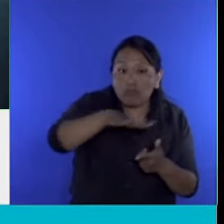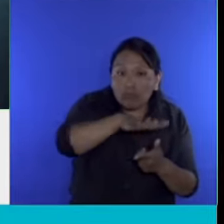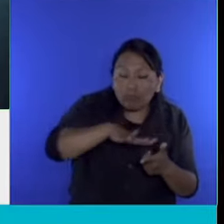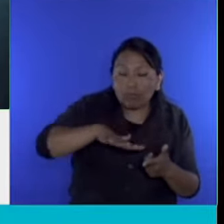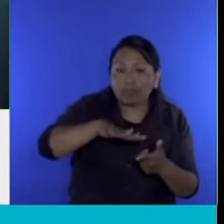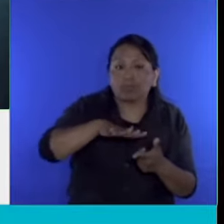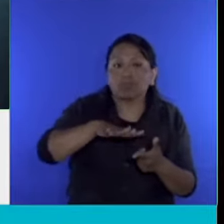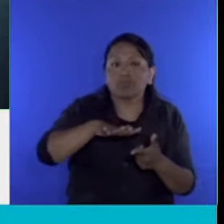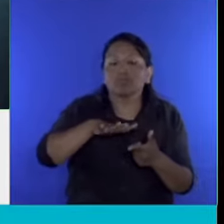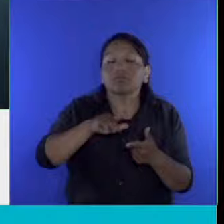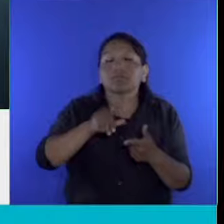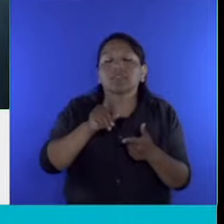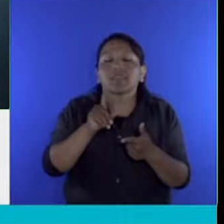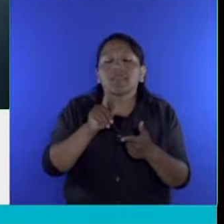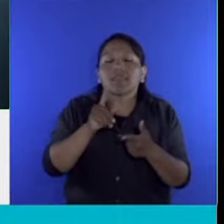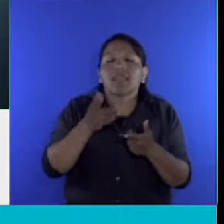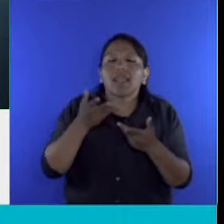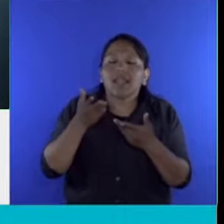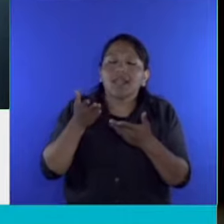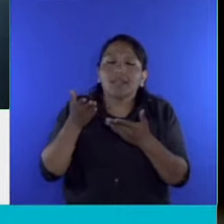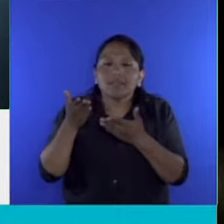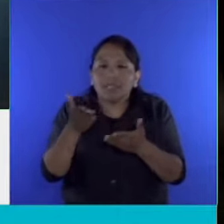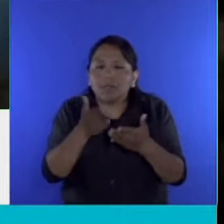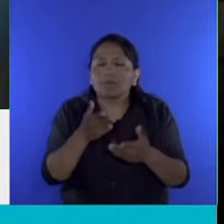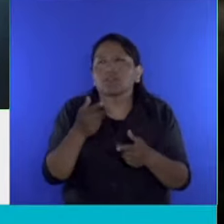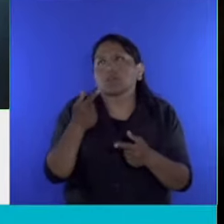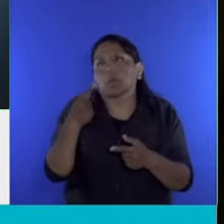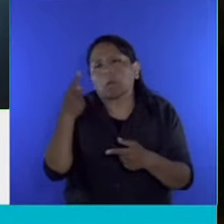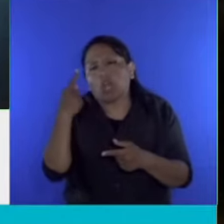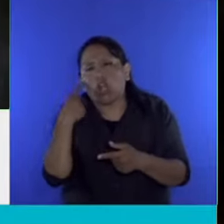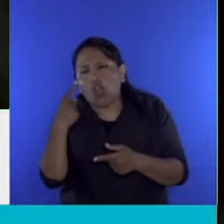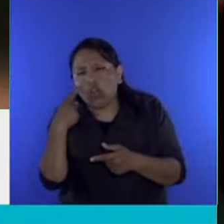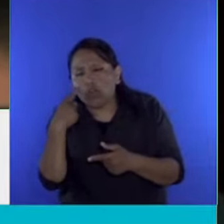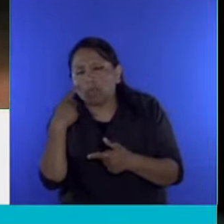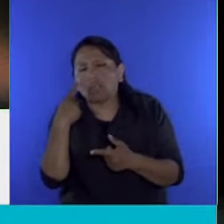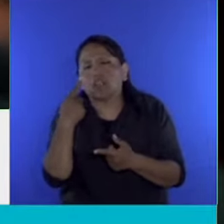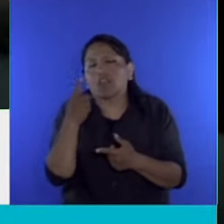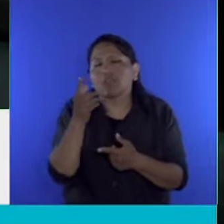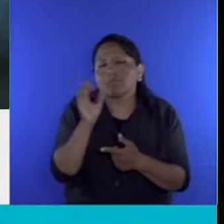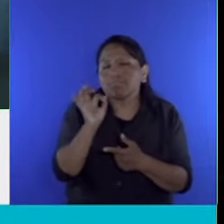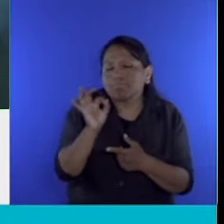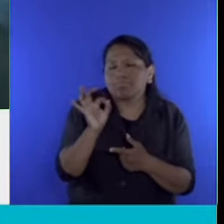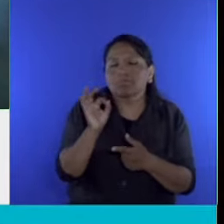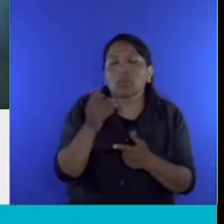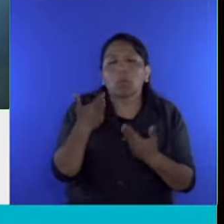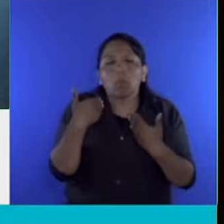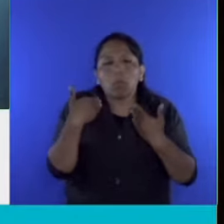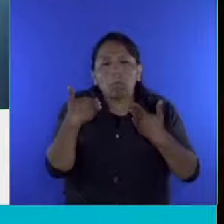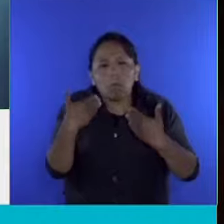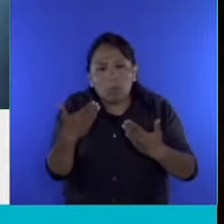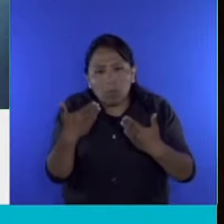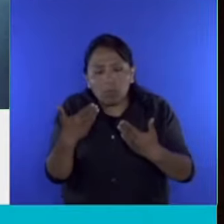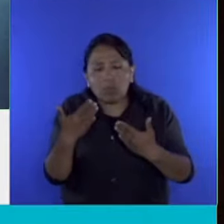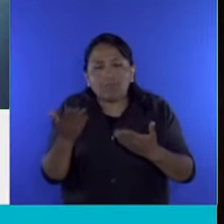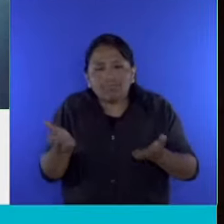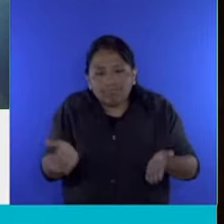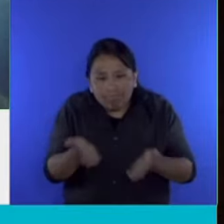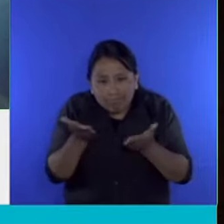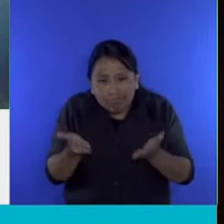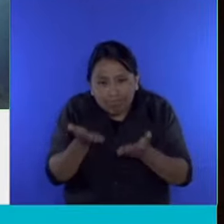forma parte de los servicios basados en el conocimiento que son aquellos que tienen la capacidad de